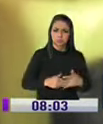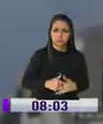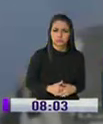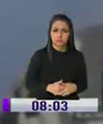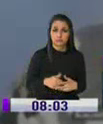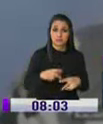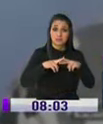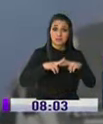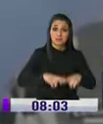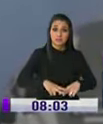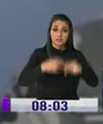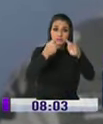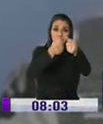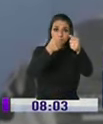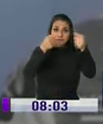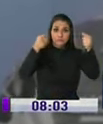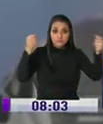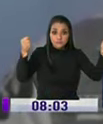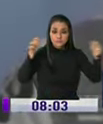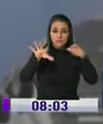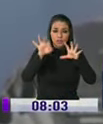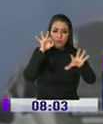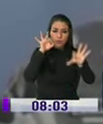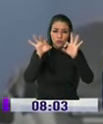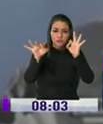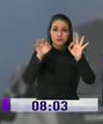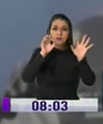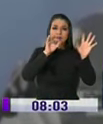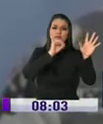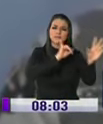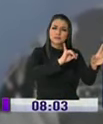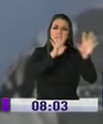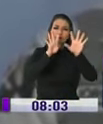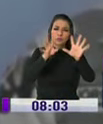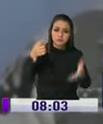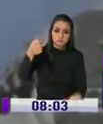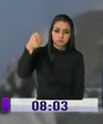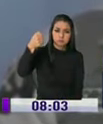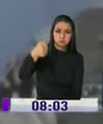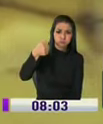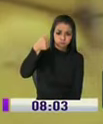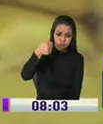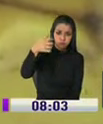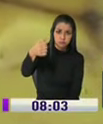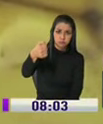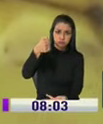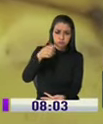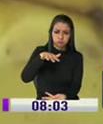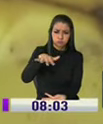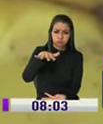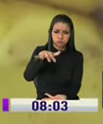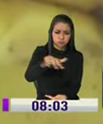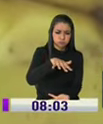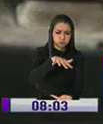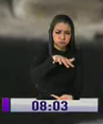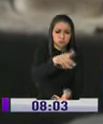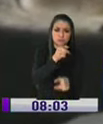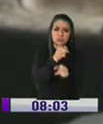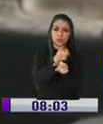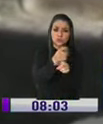de carga del vehículo, se pudo ver alrededor de unas 69 canecas que se encontraban en el mismo, razón por la cual se hizo la